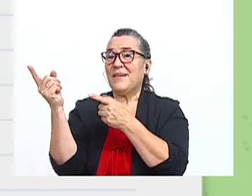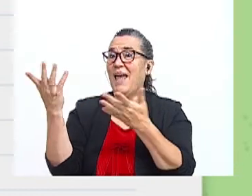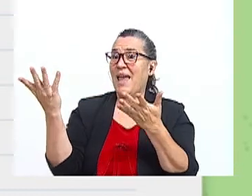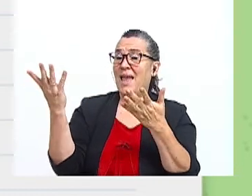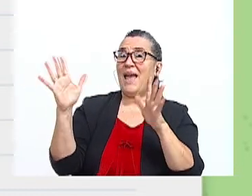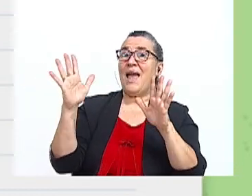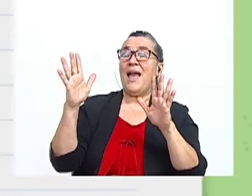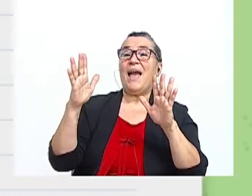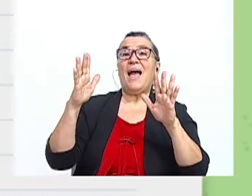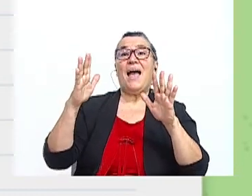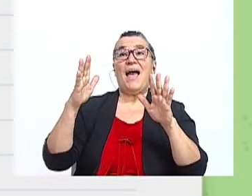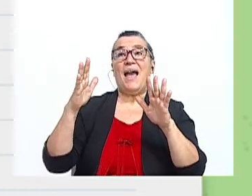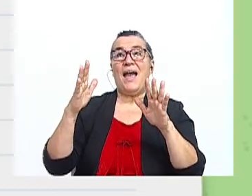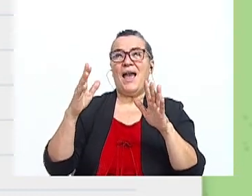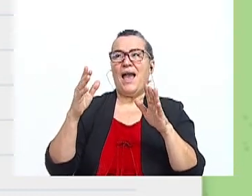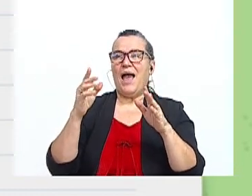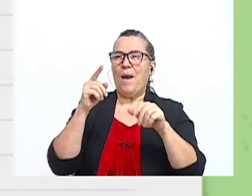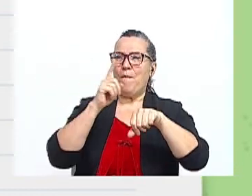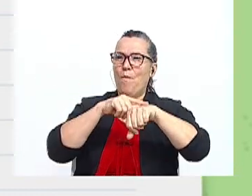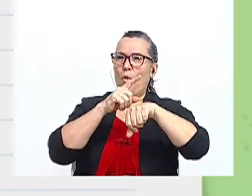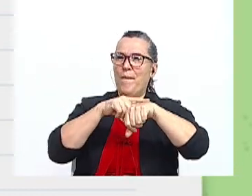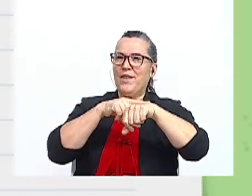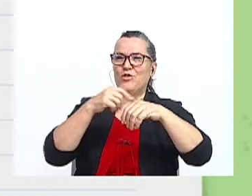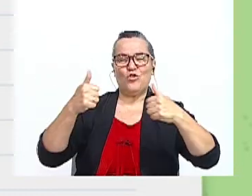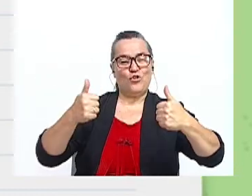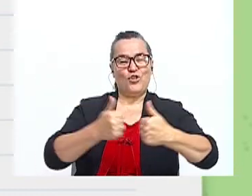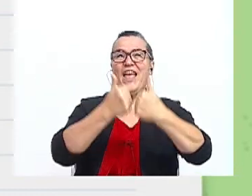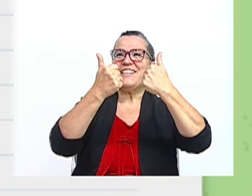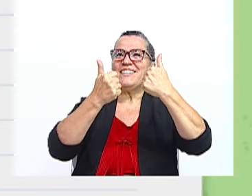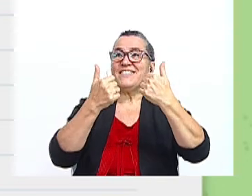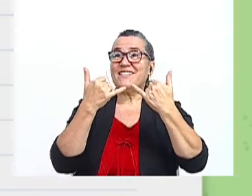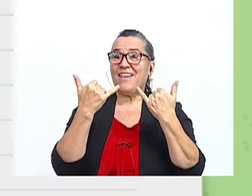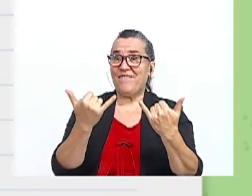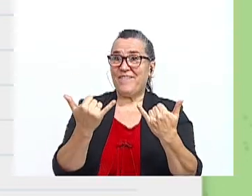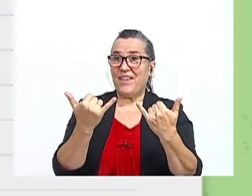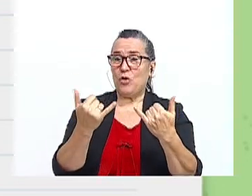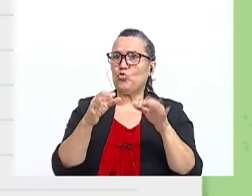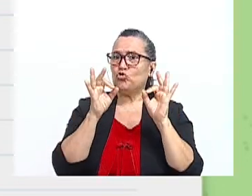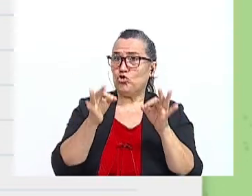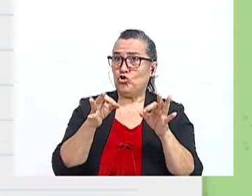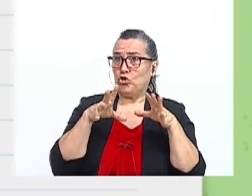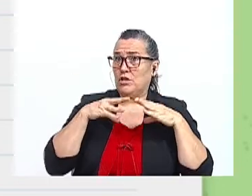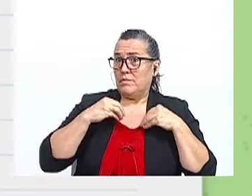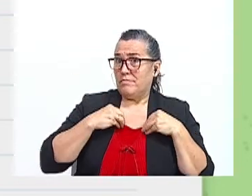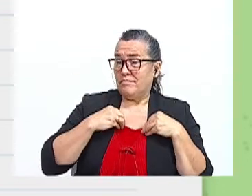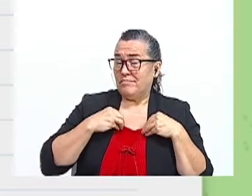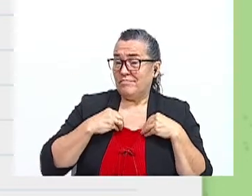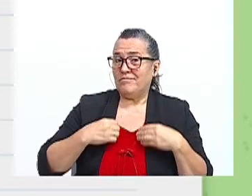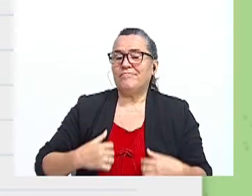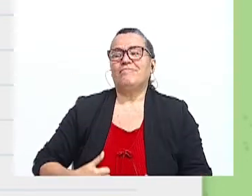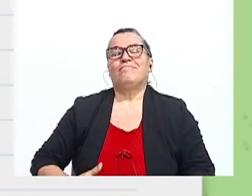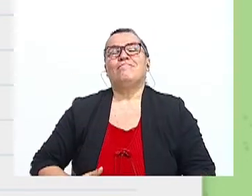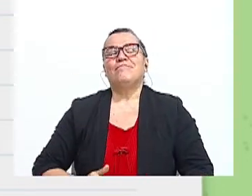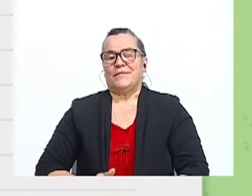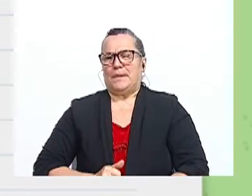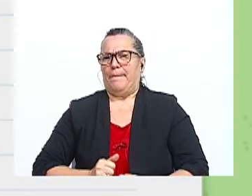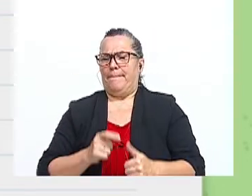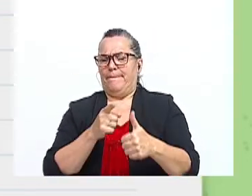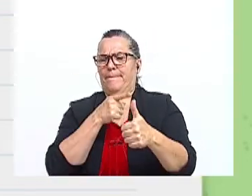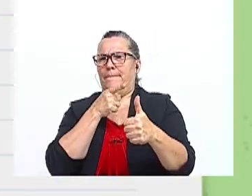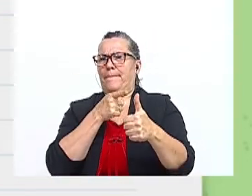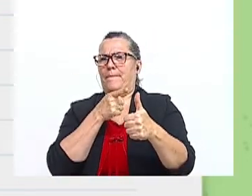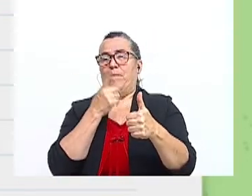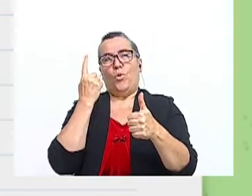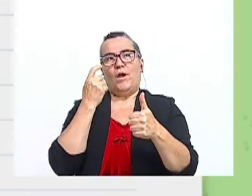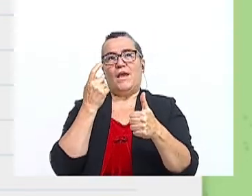Hemos llegado a nuestro momento del desafío, si deciden aceptarlo. Primero, porque lo